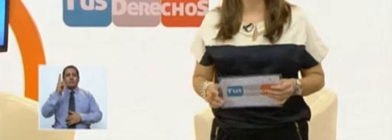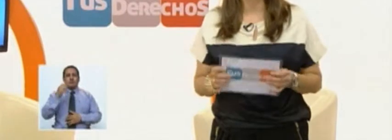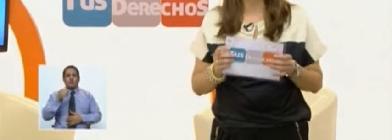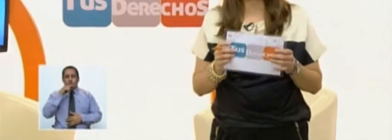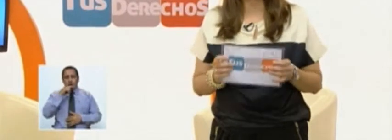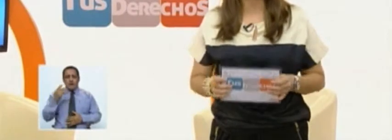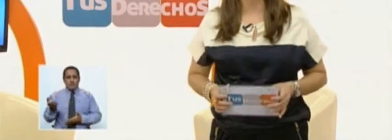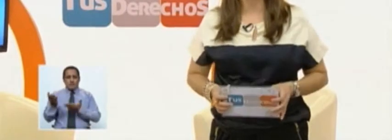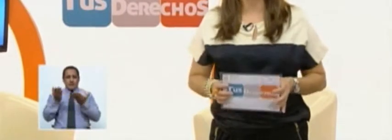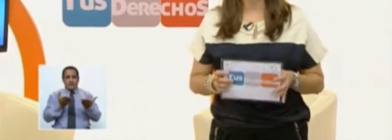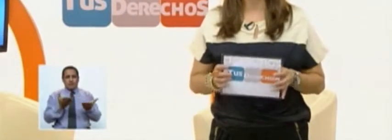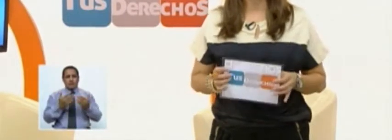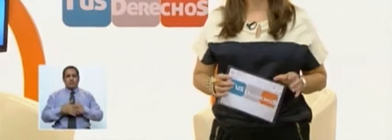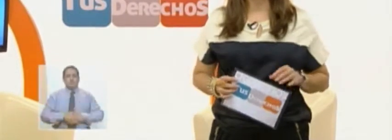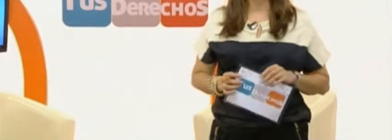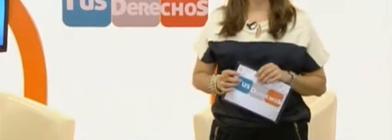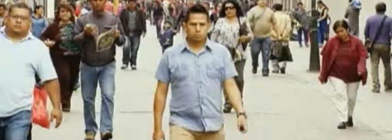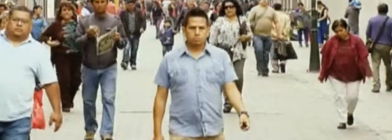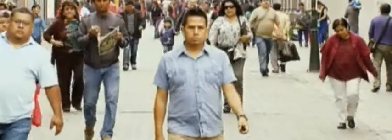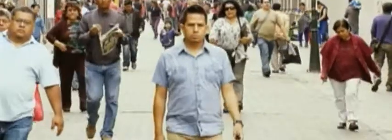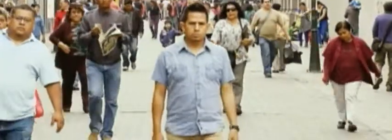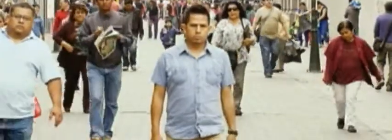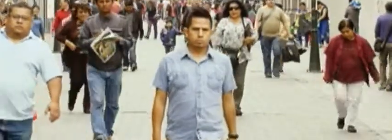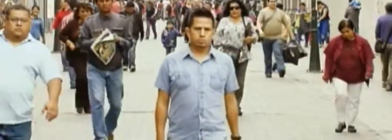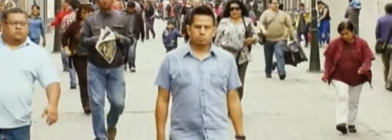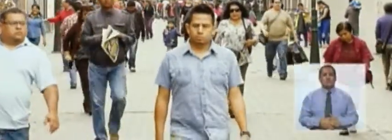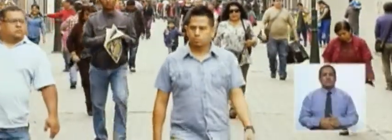los maestros. Soy Rocío Aliaga, bienvenidos.